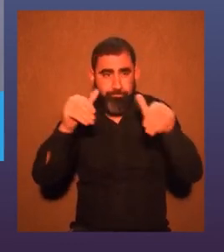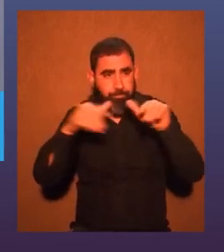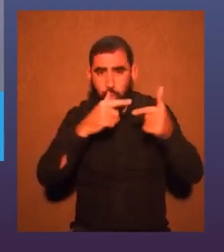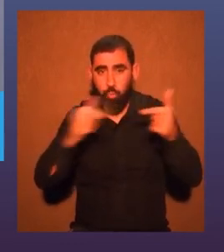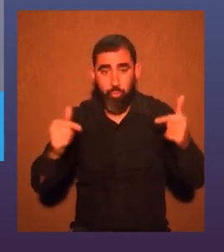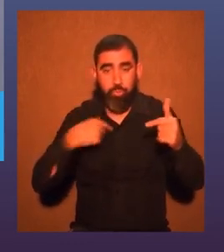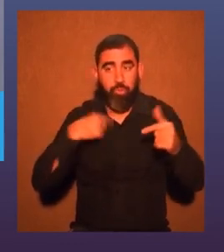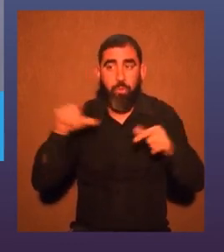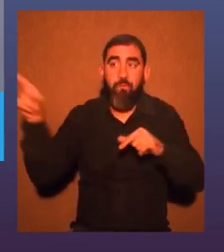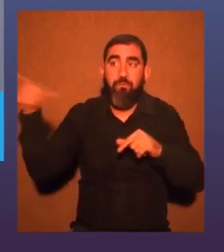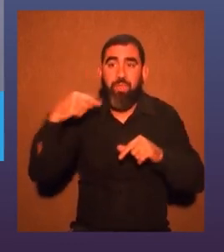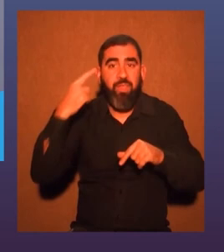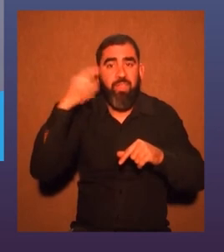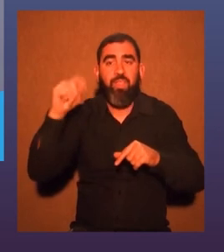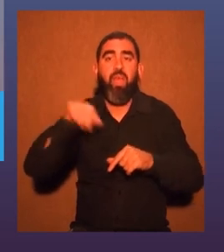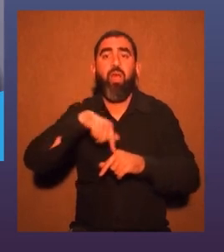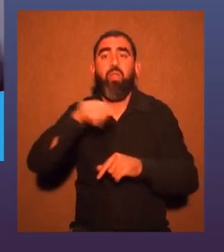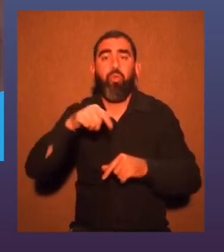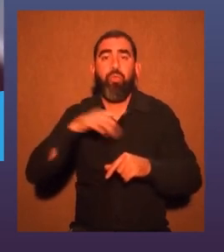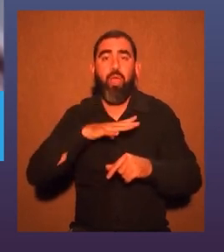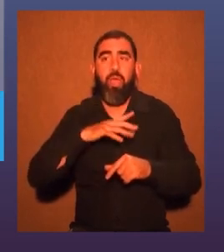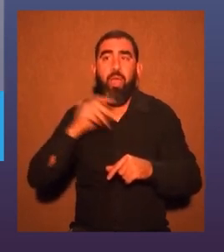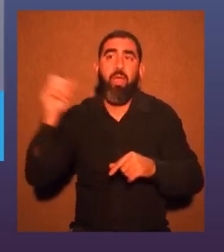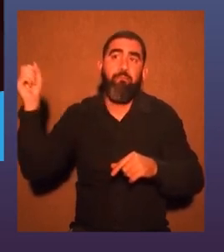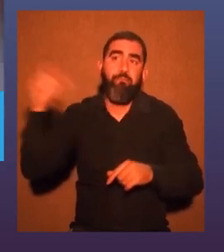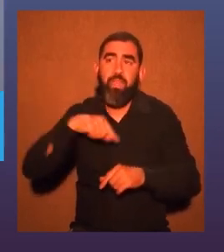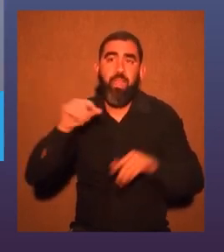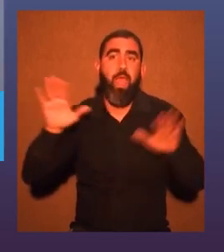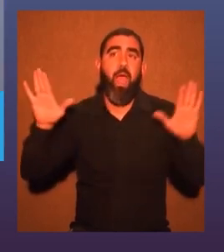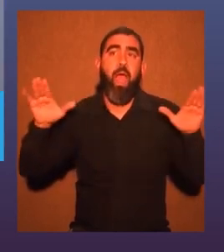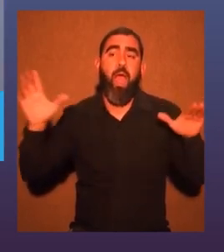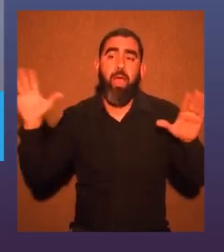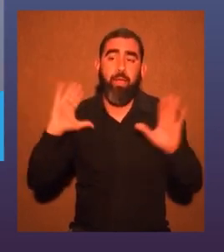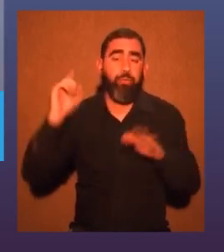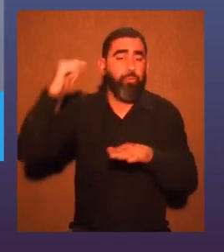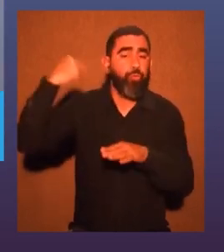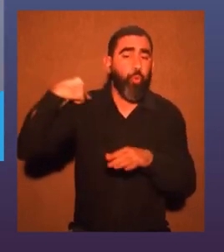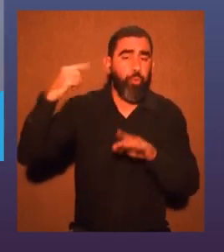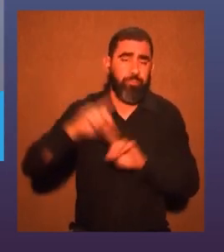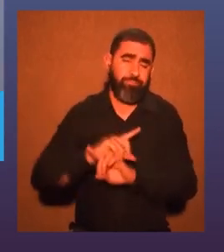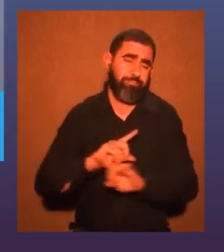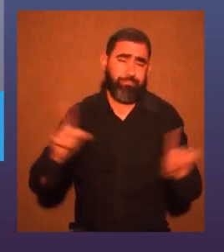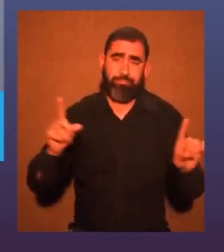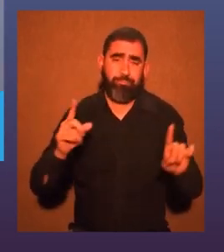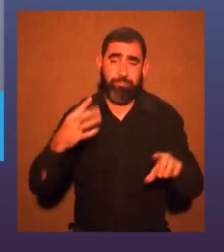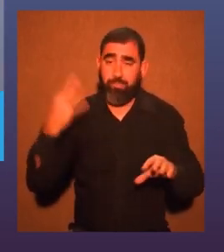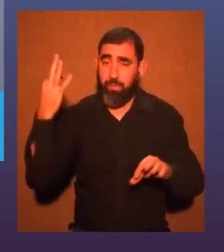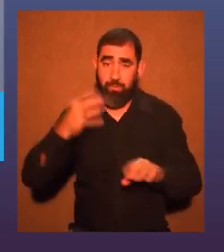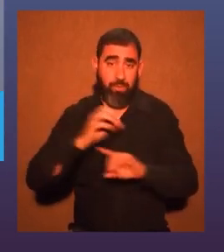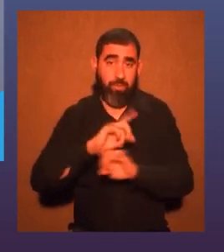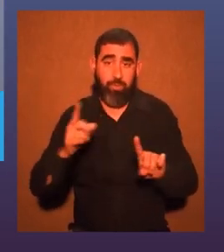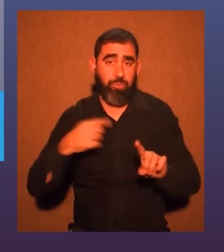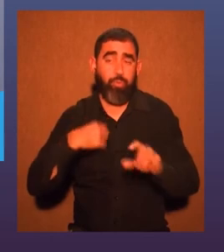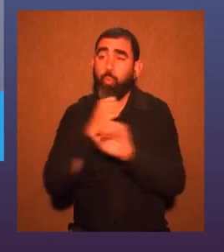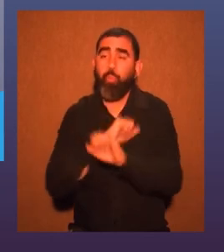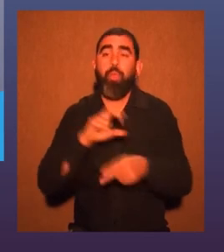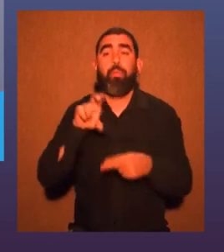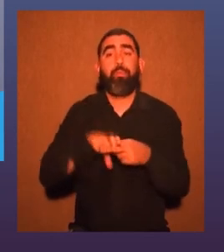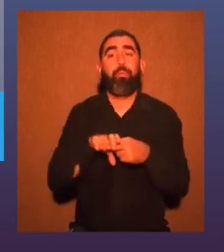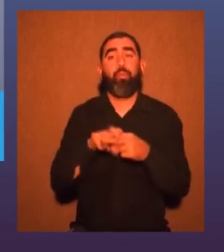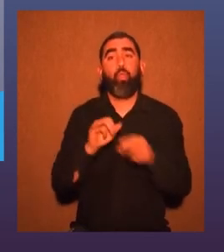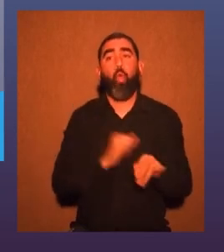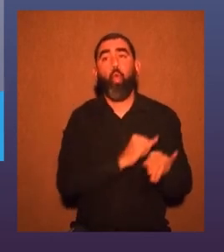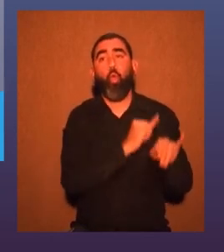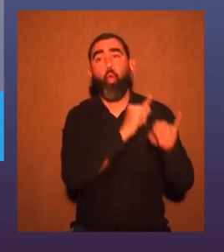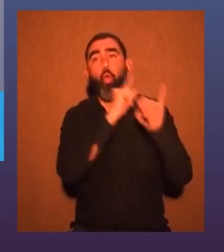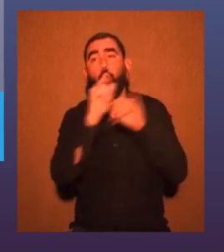entonces la inspiración, es como yo digo, no baja un angelito y te toca en un momento, no, yo no puedo estar sentado todo el día dibujando, no.